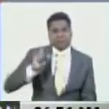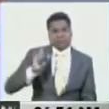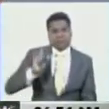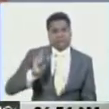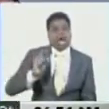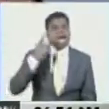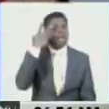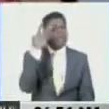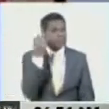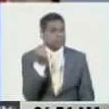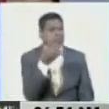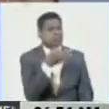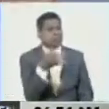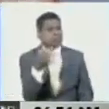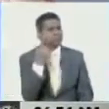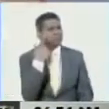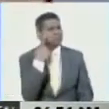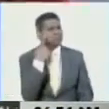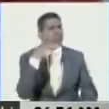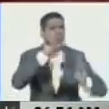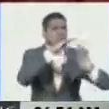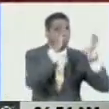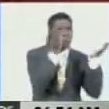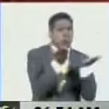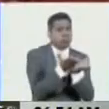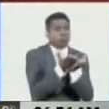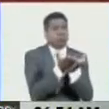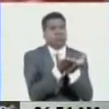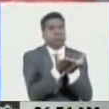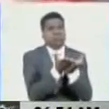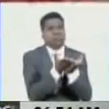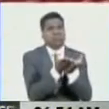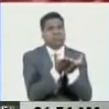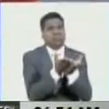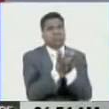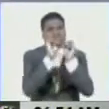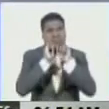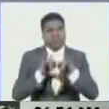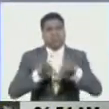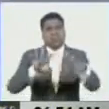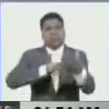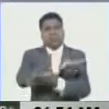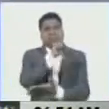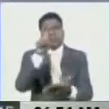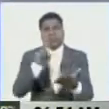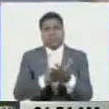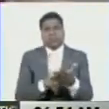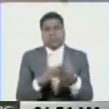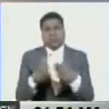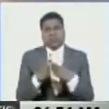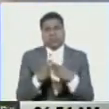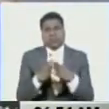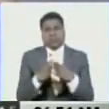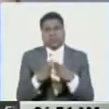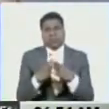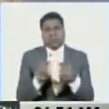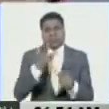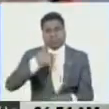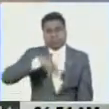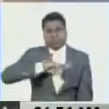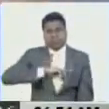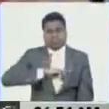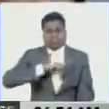del capitalismo en términos de la globalización le garantiza un despliegue absoluto en todo el planeta. Nuestras